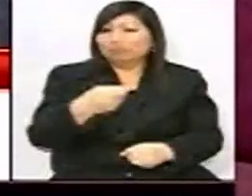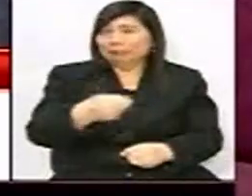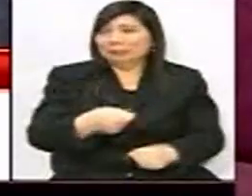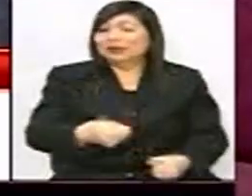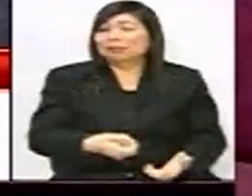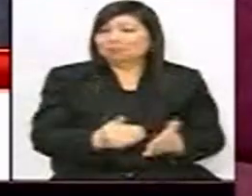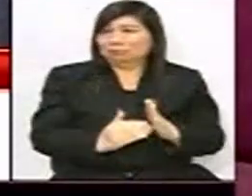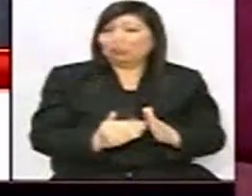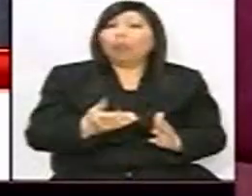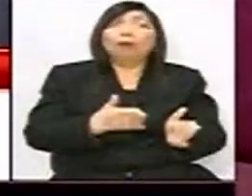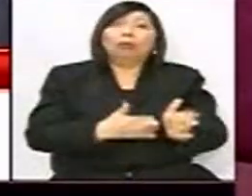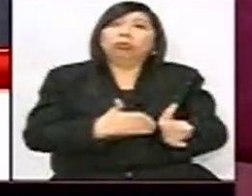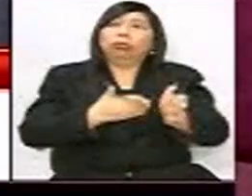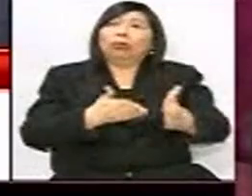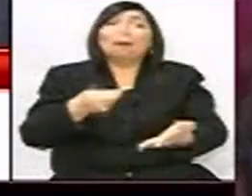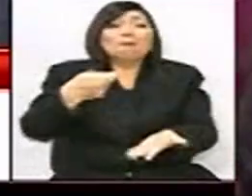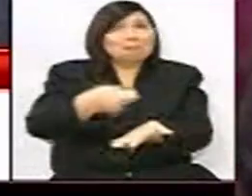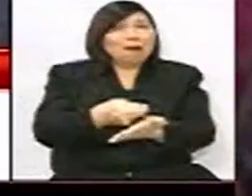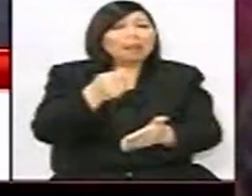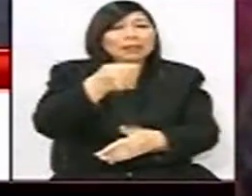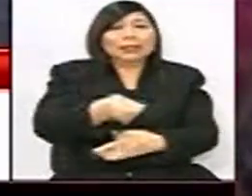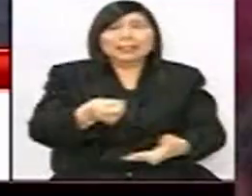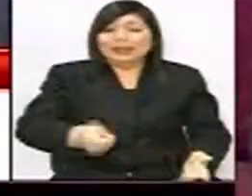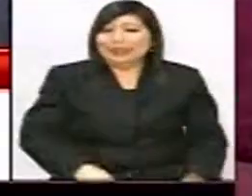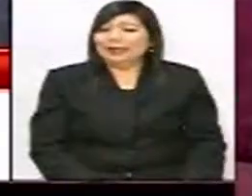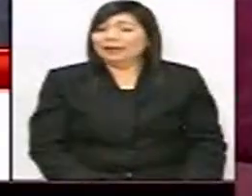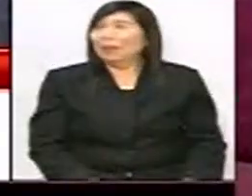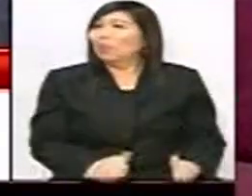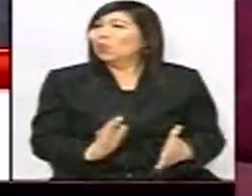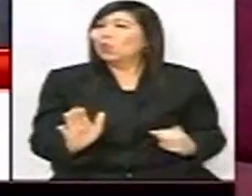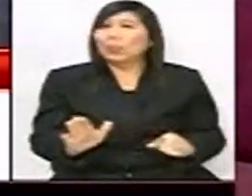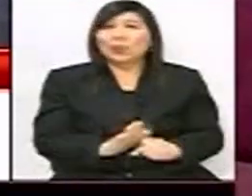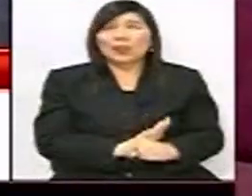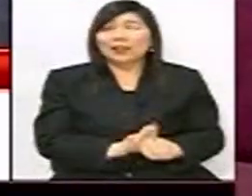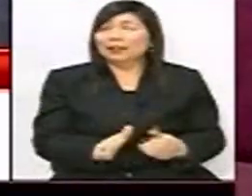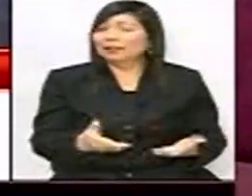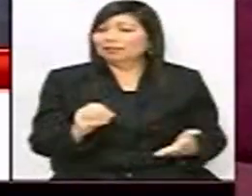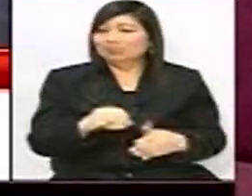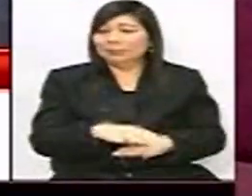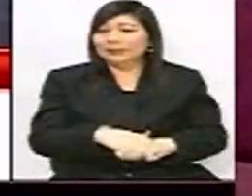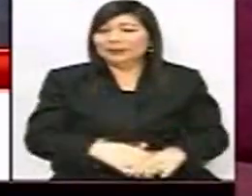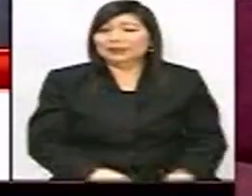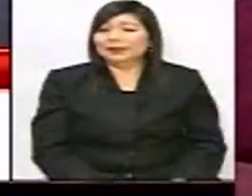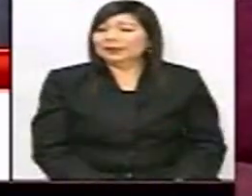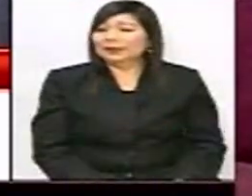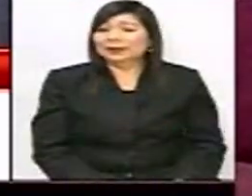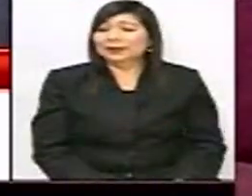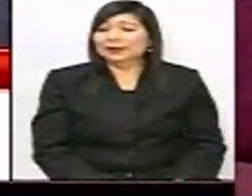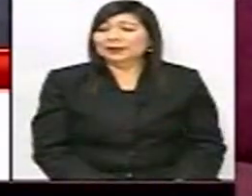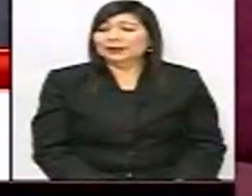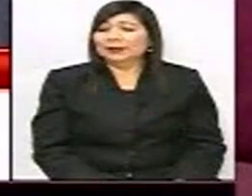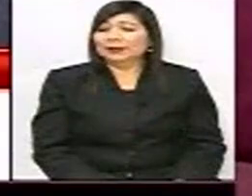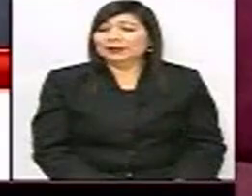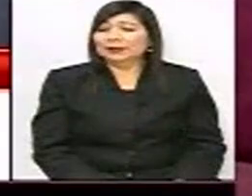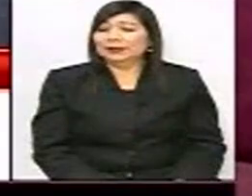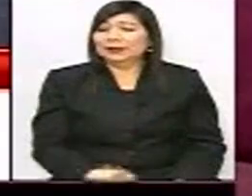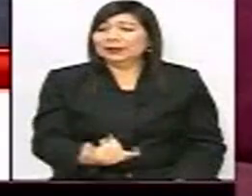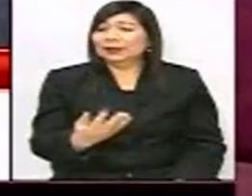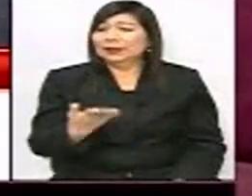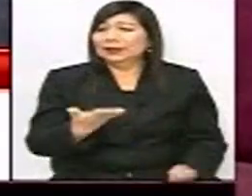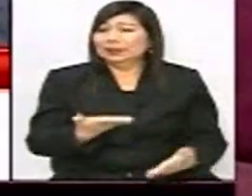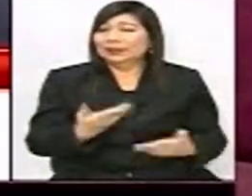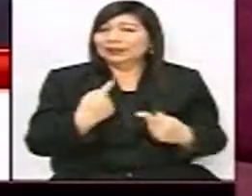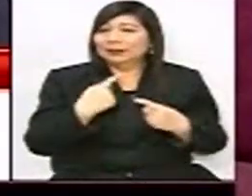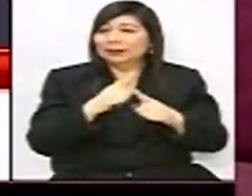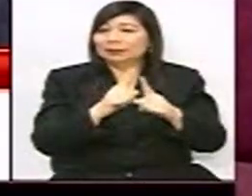tráfico enorme dentro del propio peaje. Y lo que demuestra es que no hay eficiencia en la administración de los peajes. Entonces, acá nos llevamos a